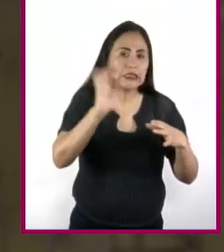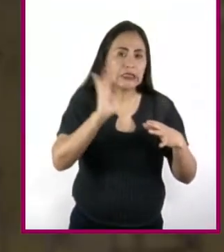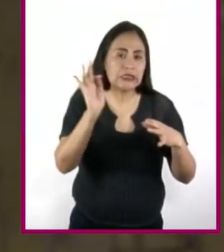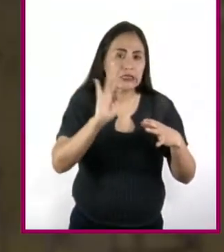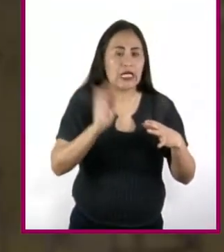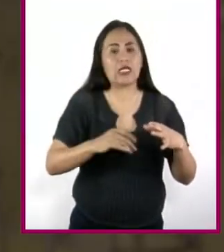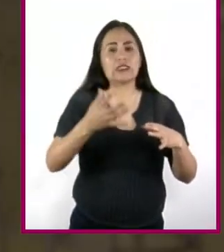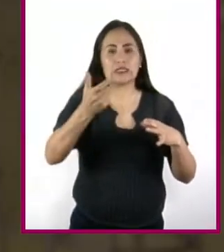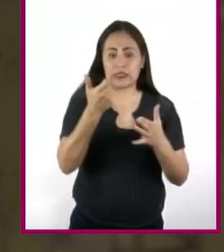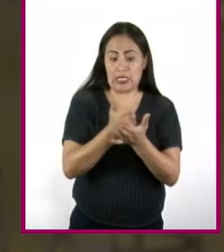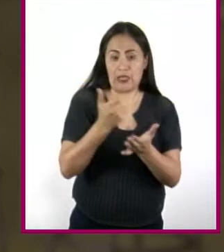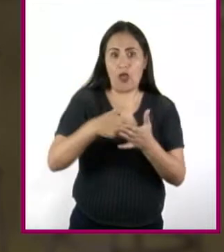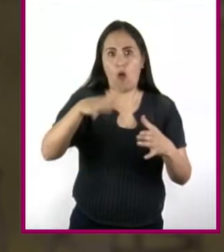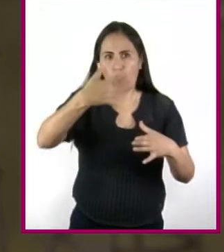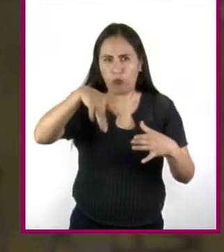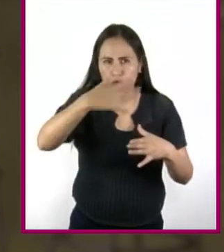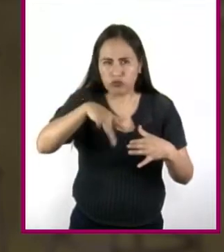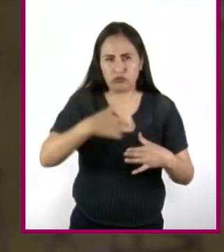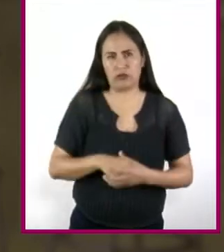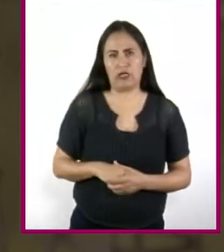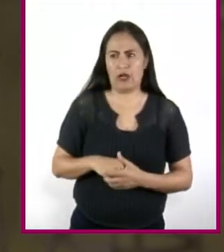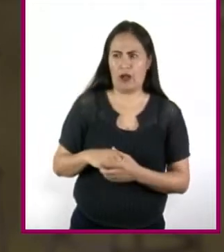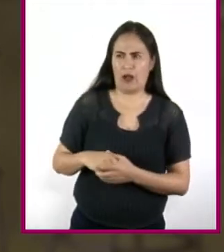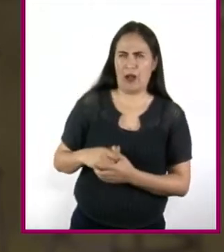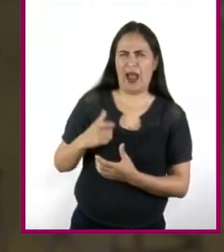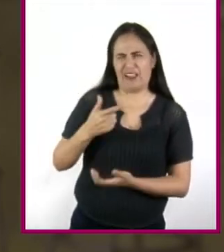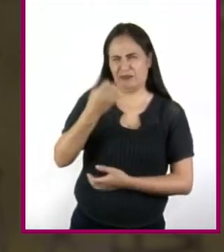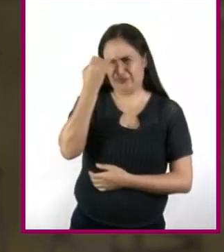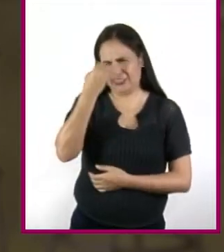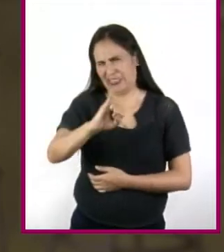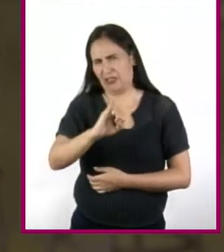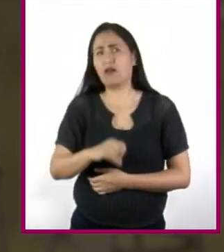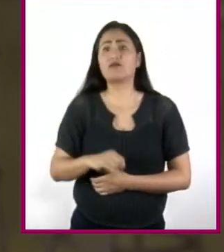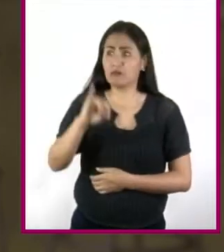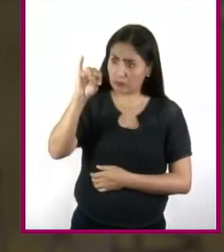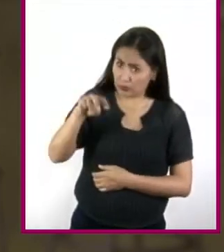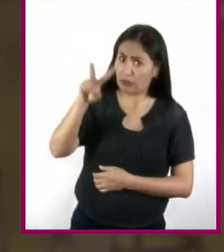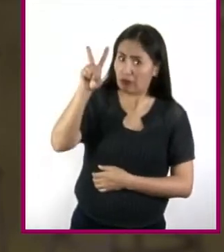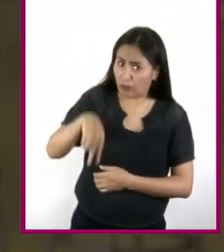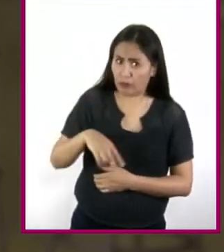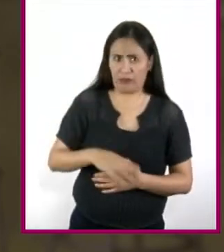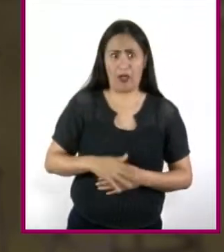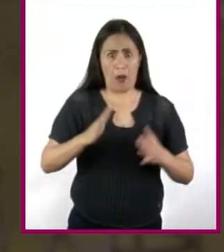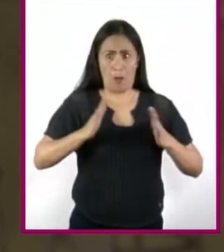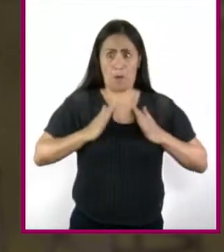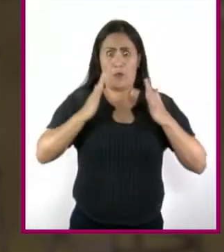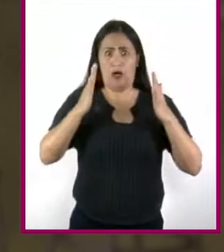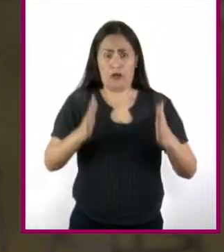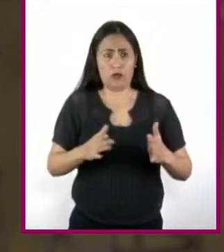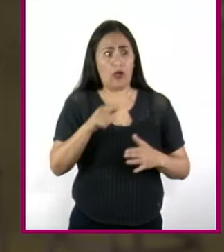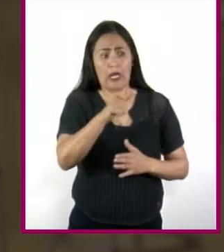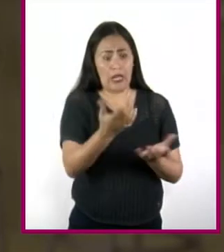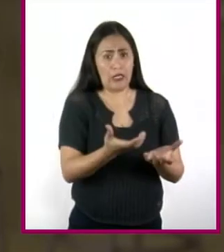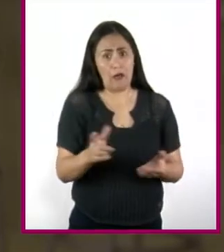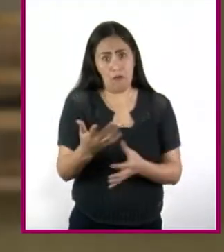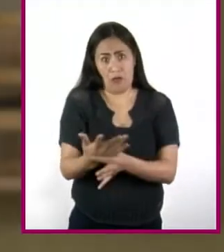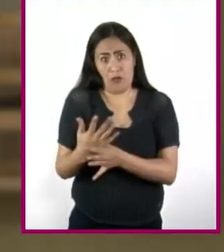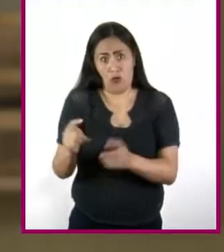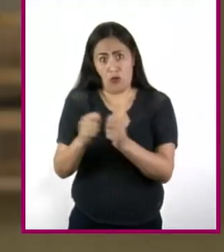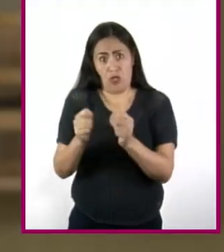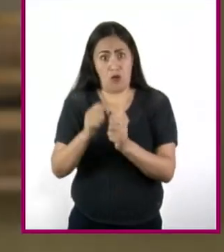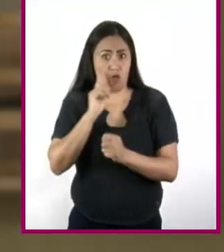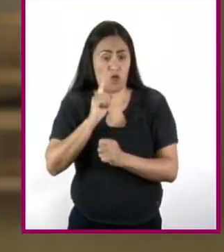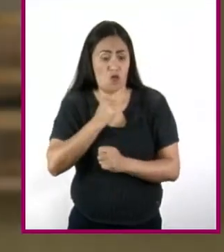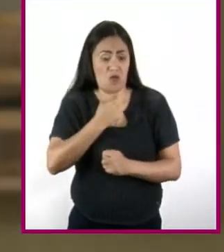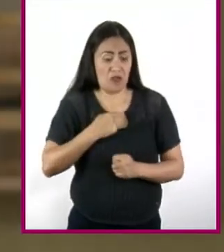inventes. Sí. Y cuando me vio hasta se espantó. Y nada más me dijo que siempre le habían gustado los jarrones.